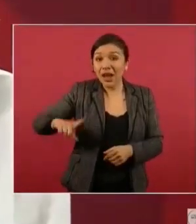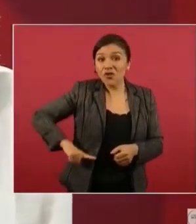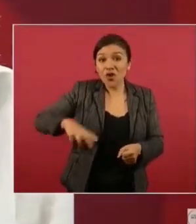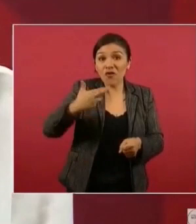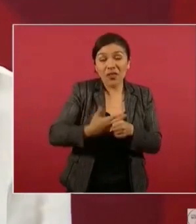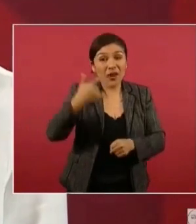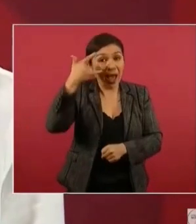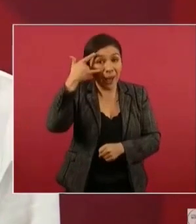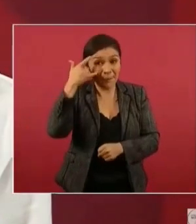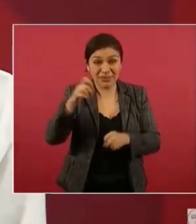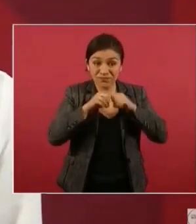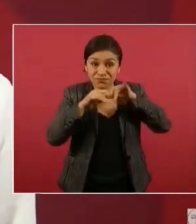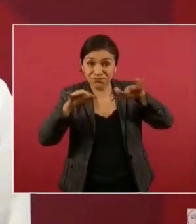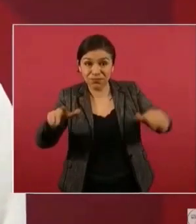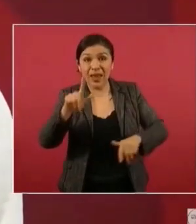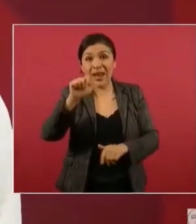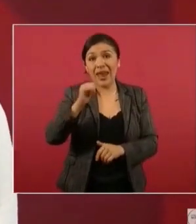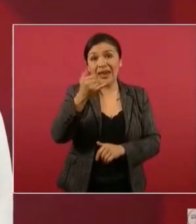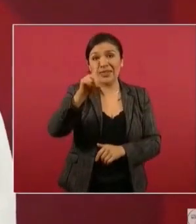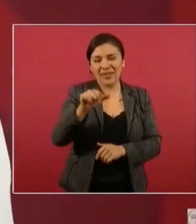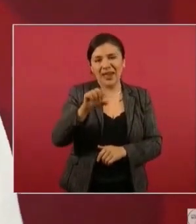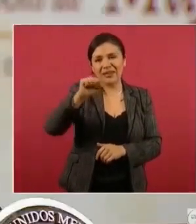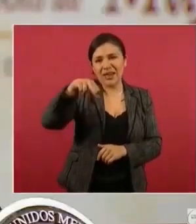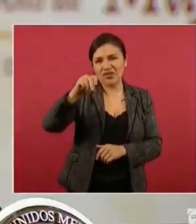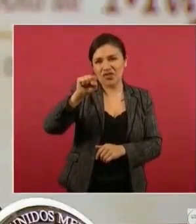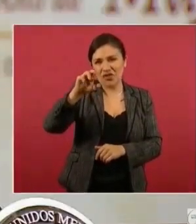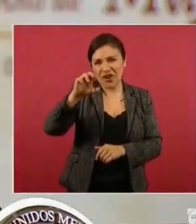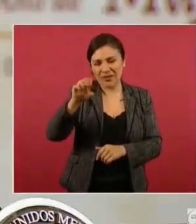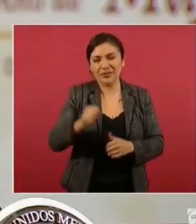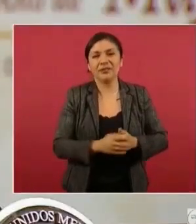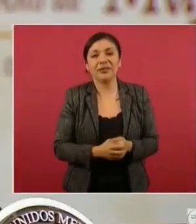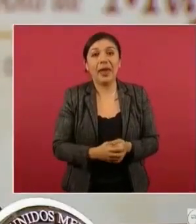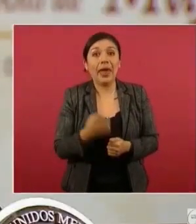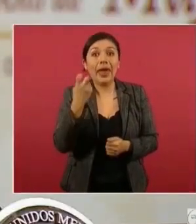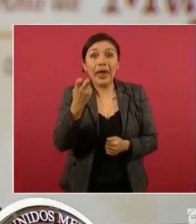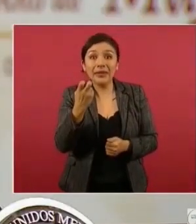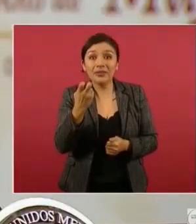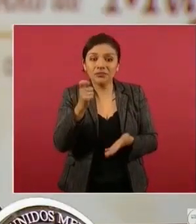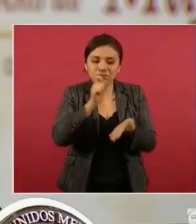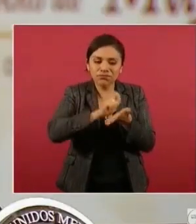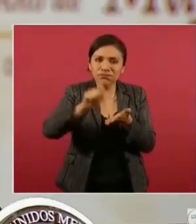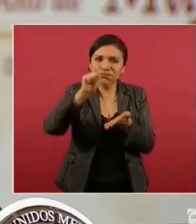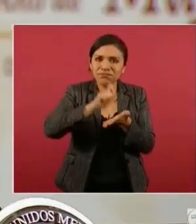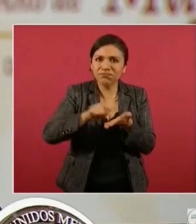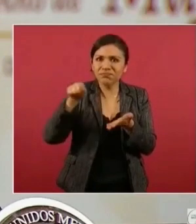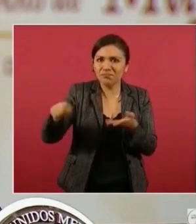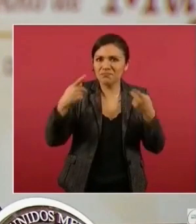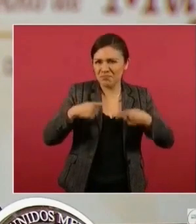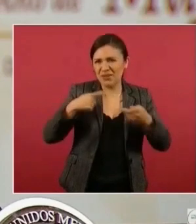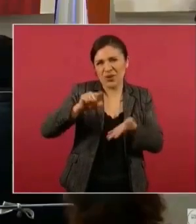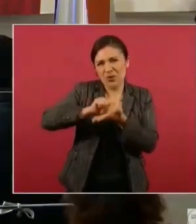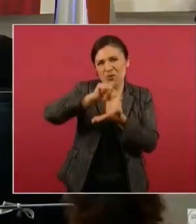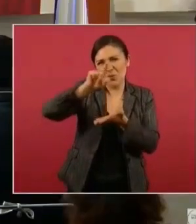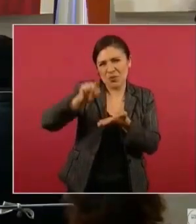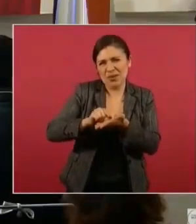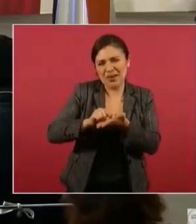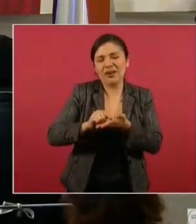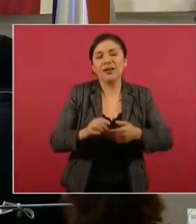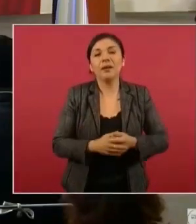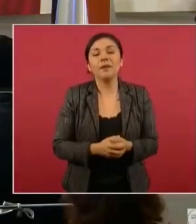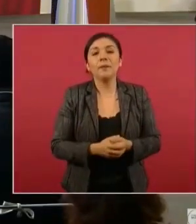campeche layda sansores esto fue lo que escribió pero